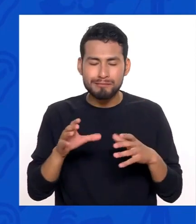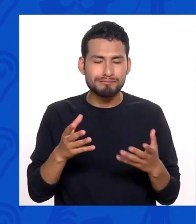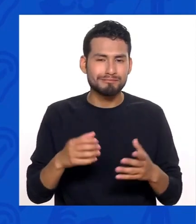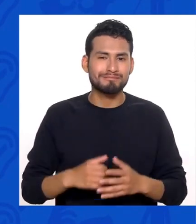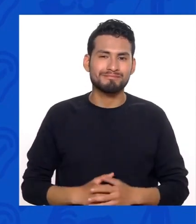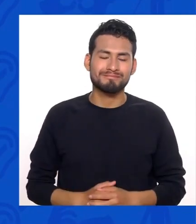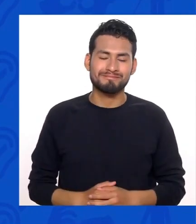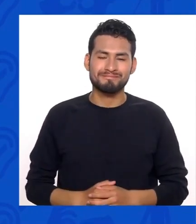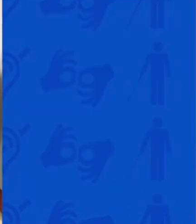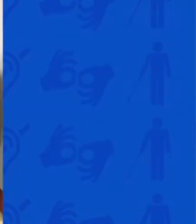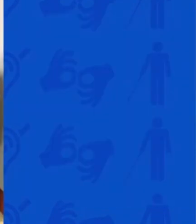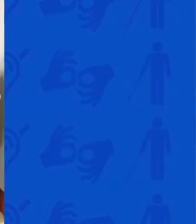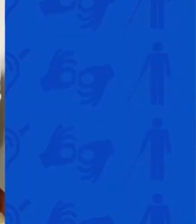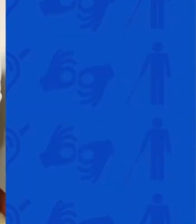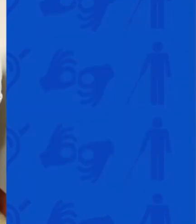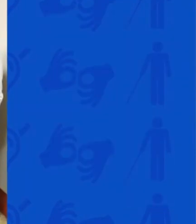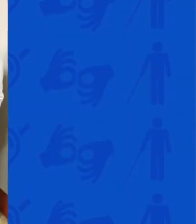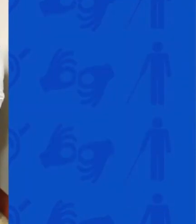actividad social.